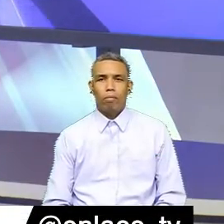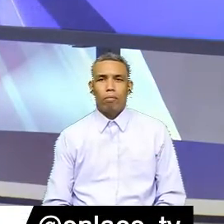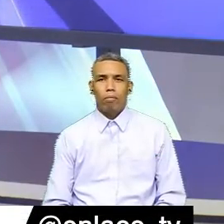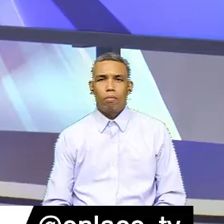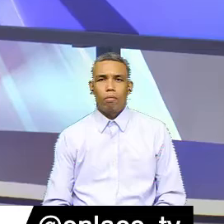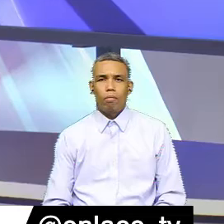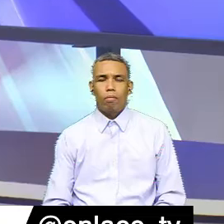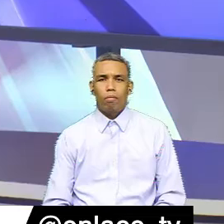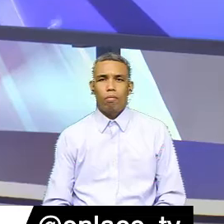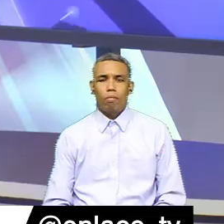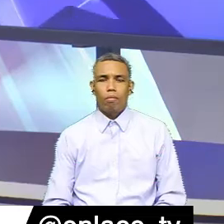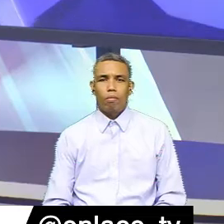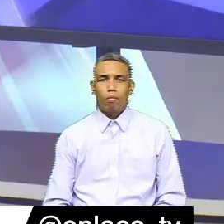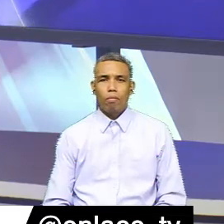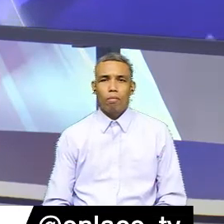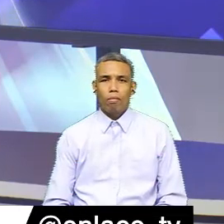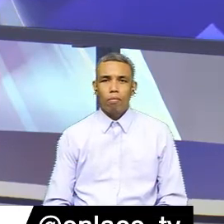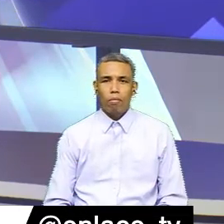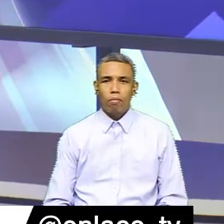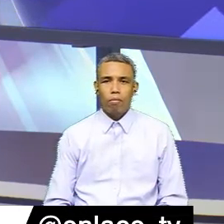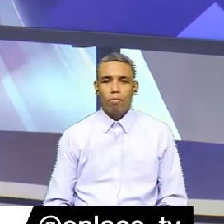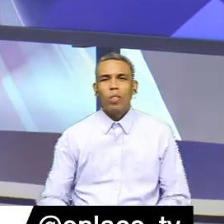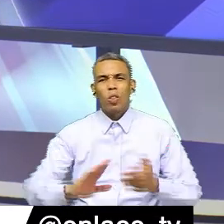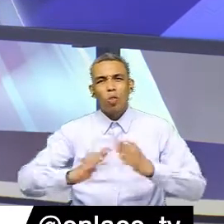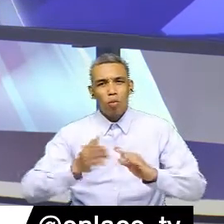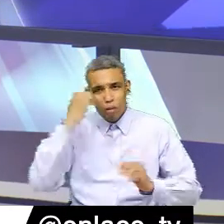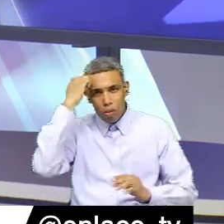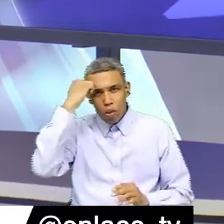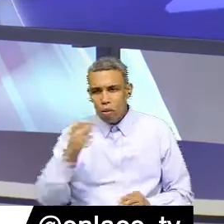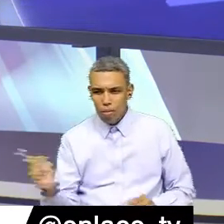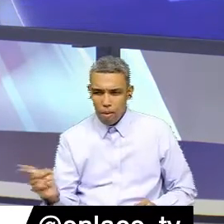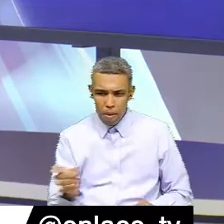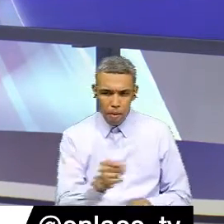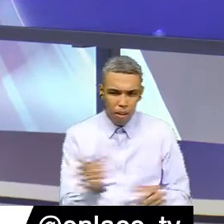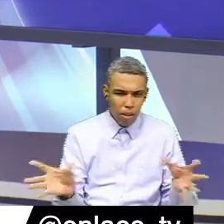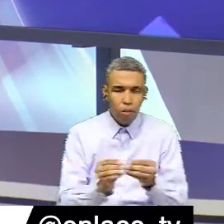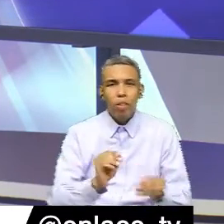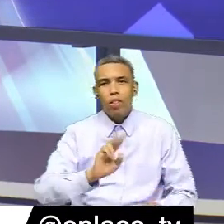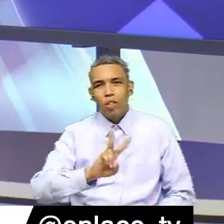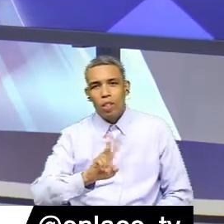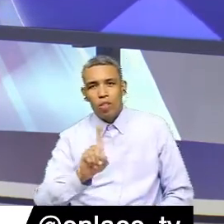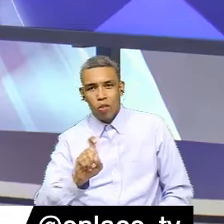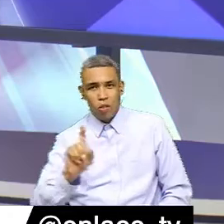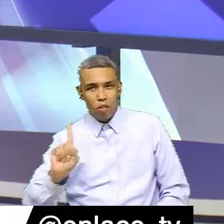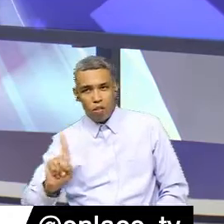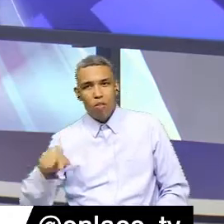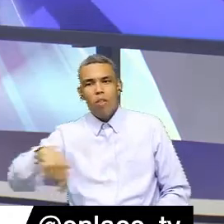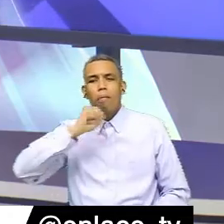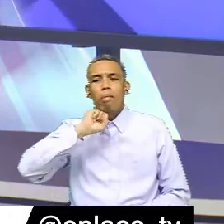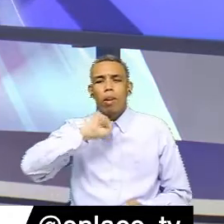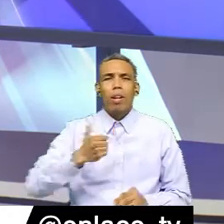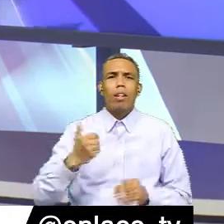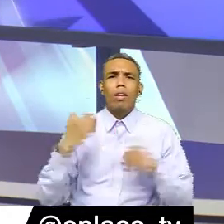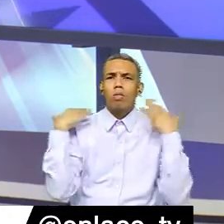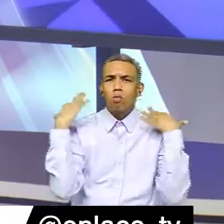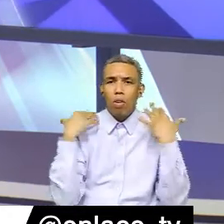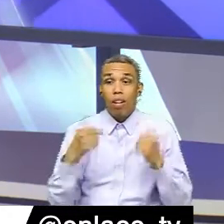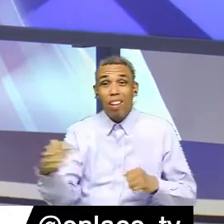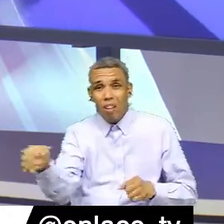261 docentes y directivos de las diferentes instituciones educativas del área urbana y rural de barrancabermeja realizaron un taller de